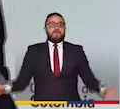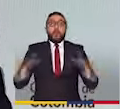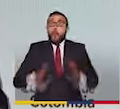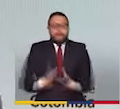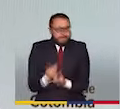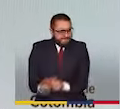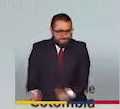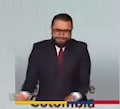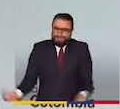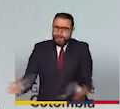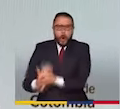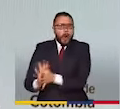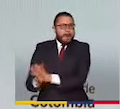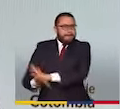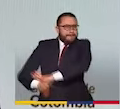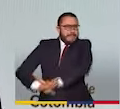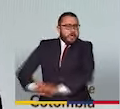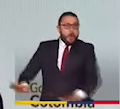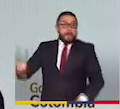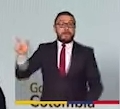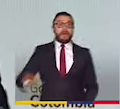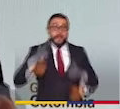cuerpo. Periodista él,